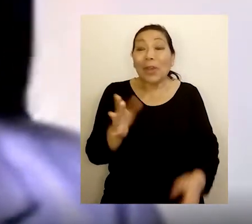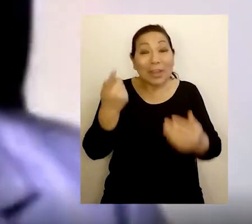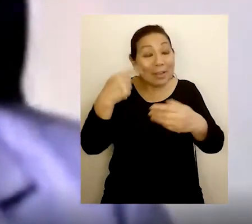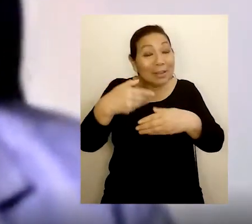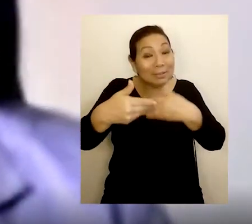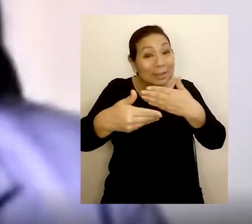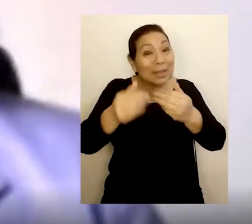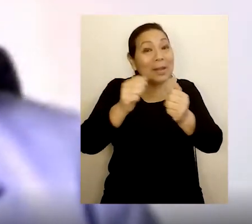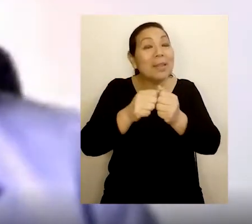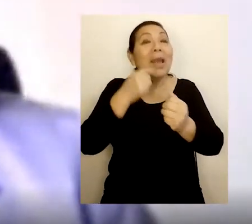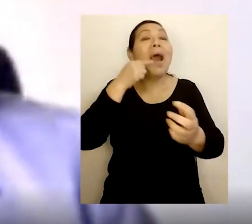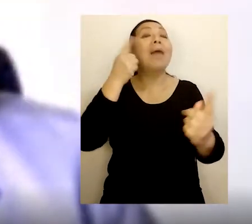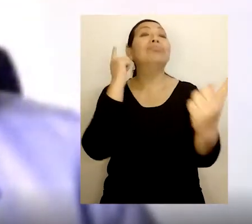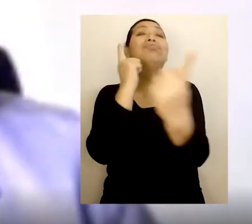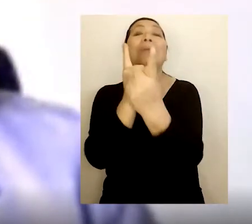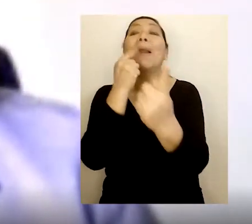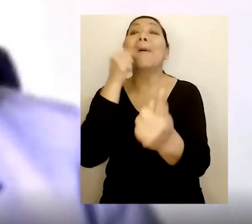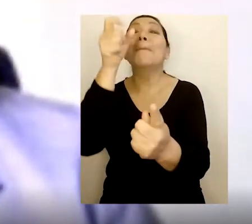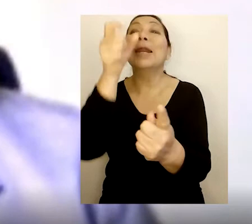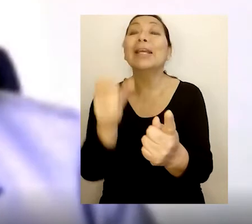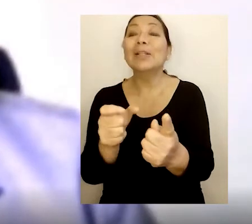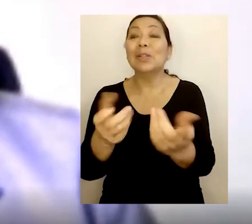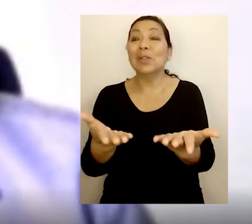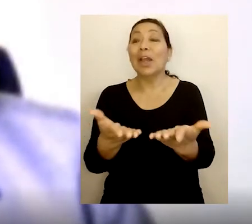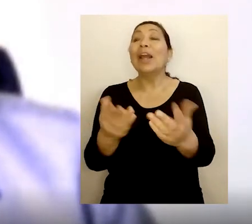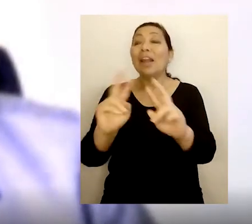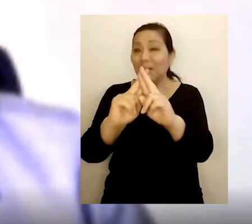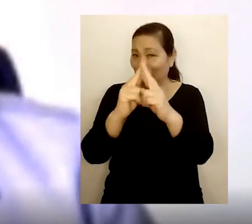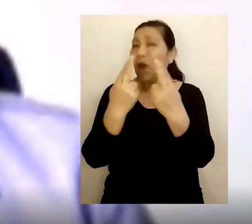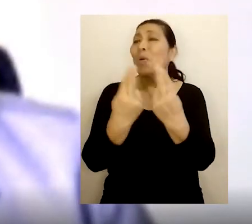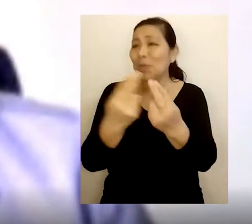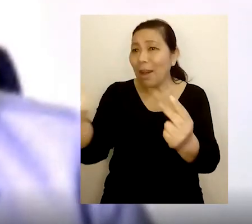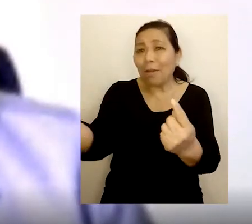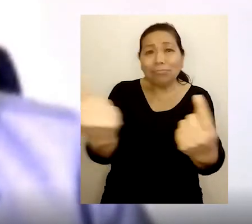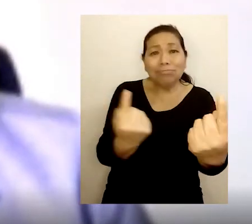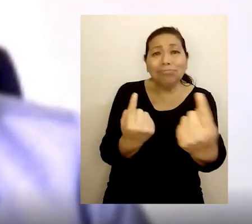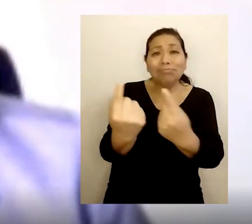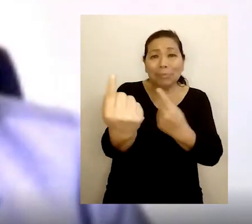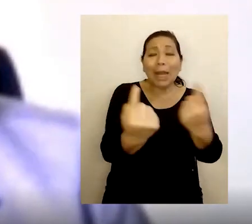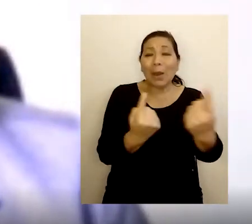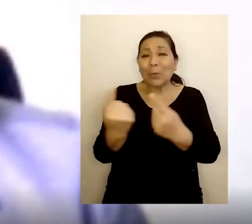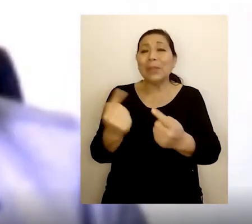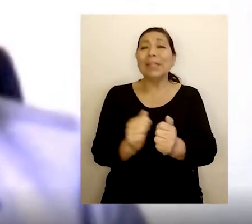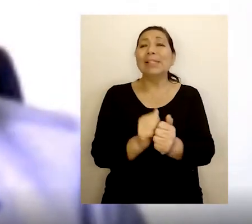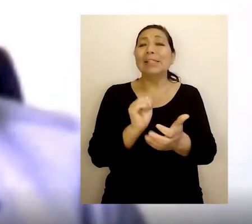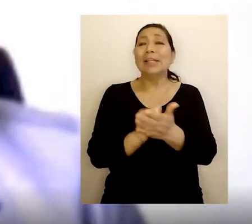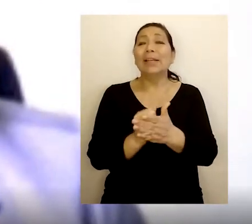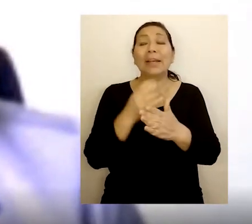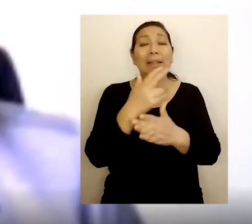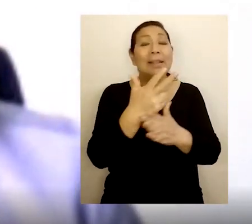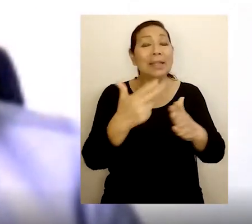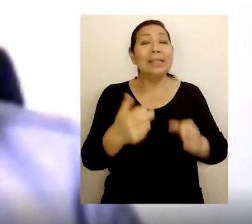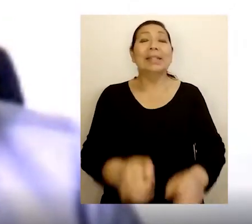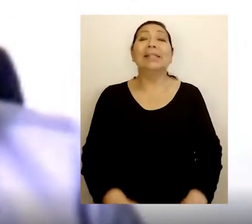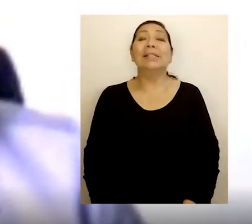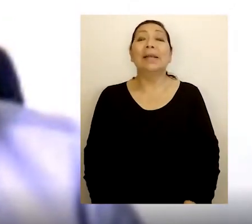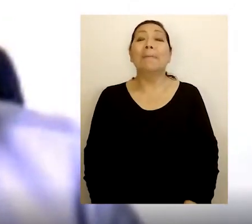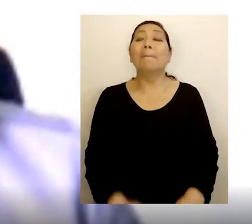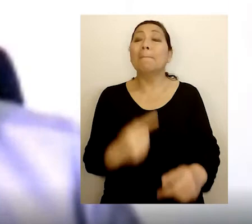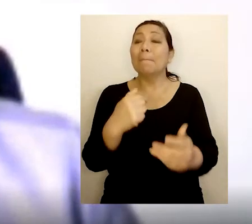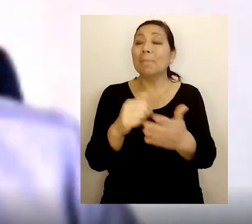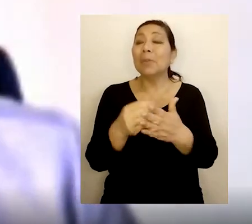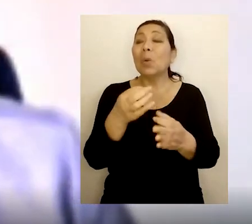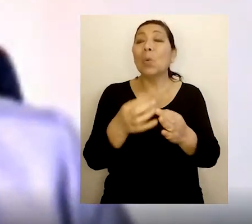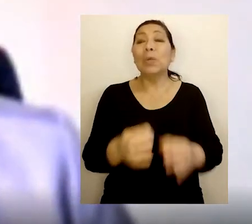concedido el recurso de apelación, la sala convoca a la audiencia de sentencia, apelación